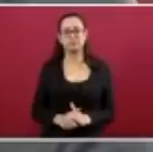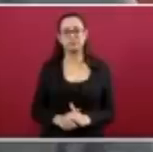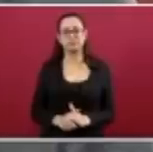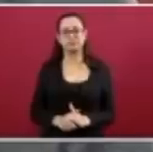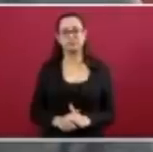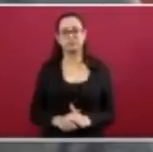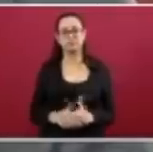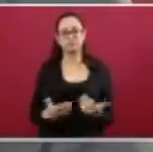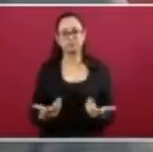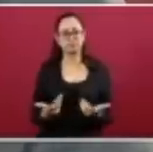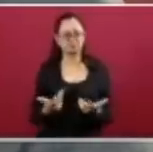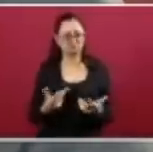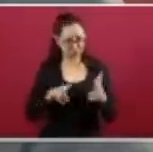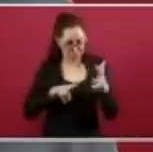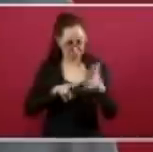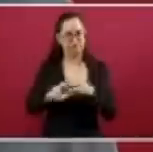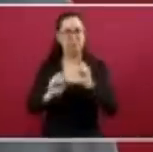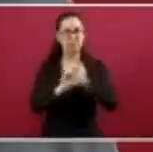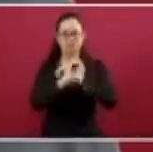con transparencia,